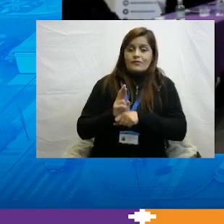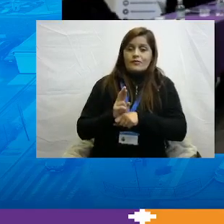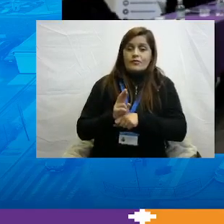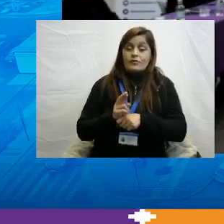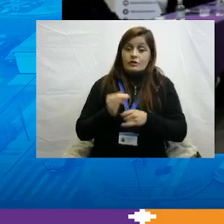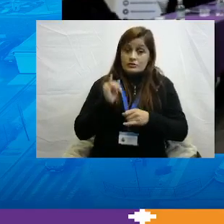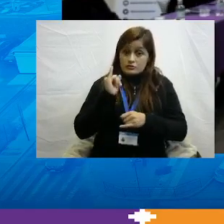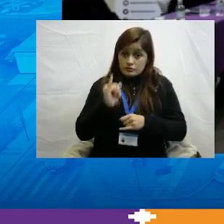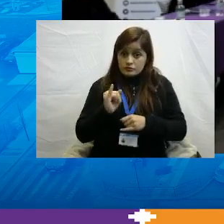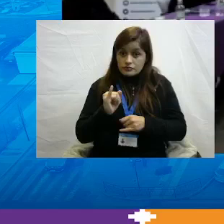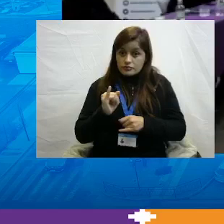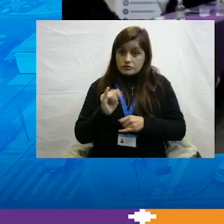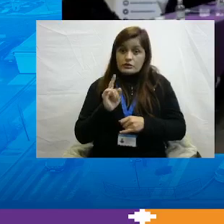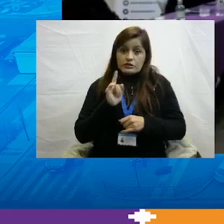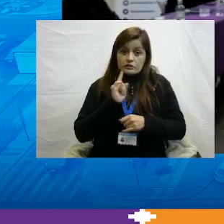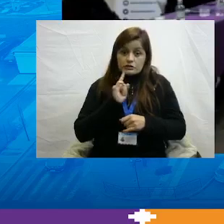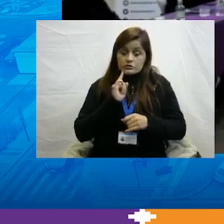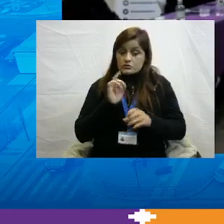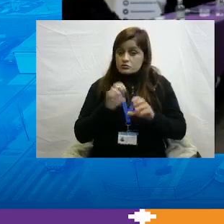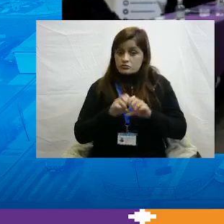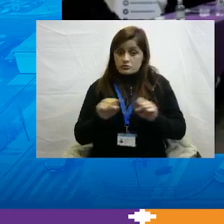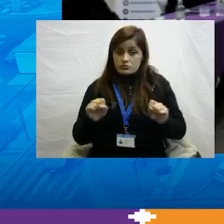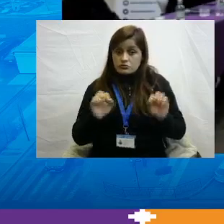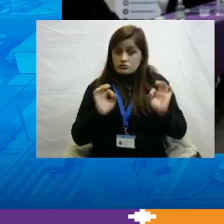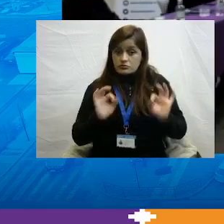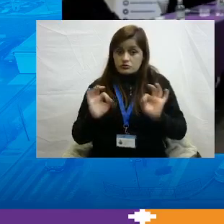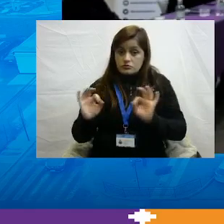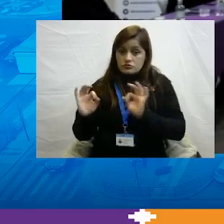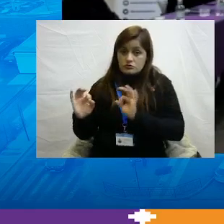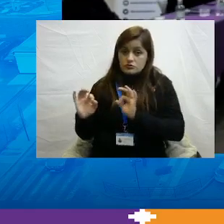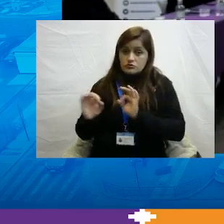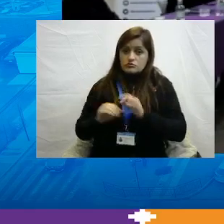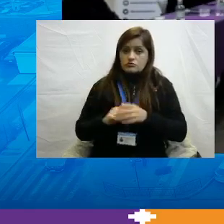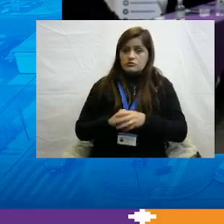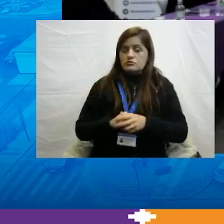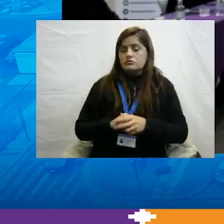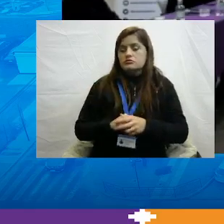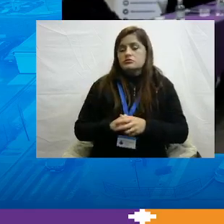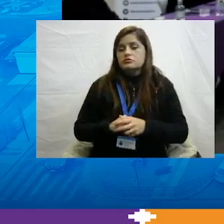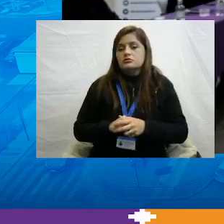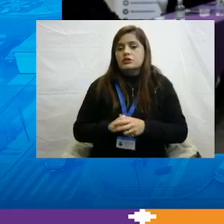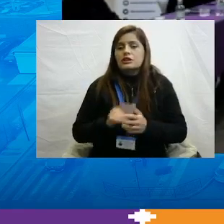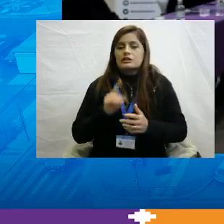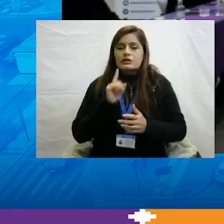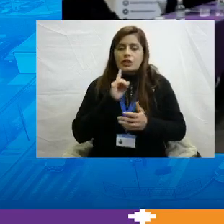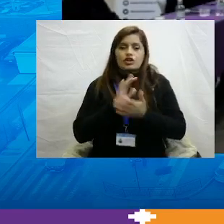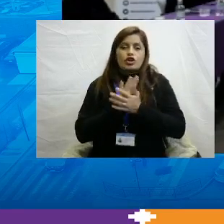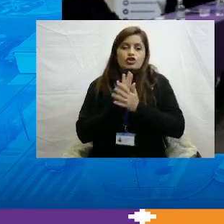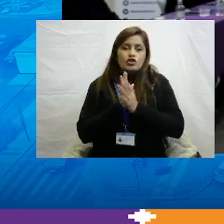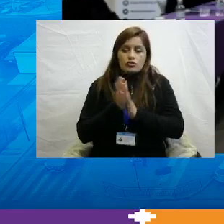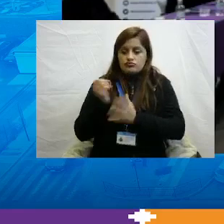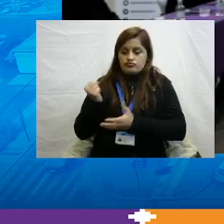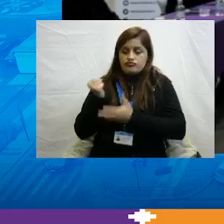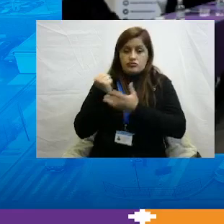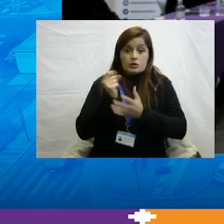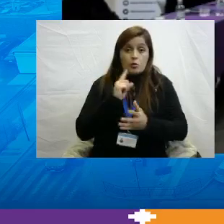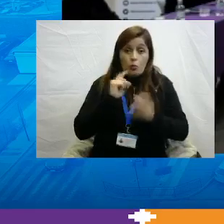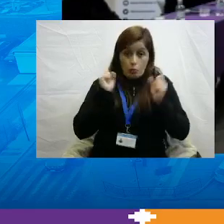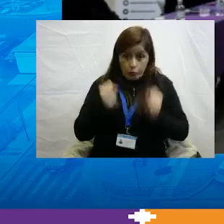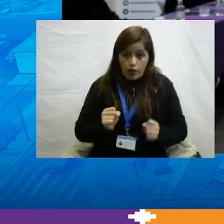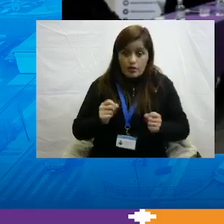siendo así, y si están los antecedentes precisos y concretos, está el financiamiento también para